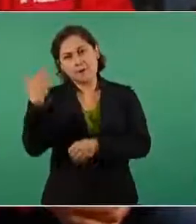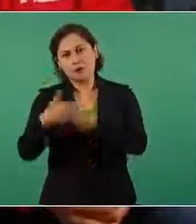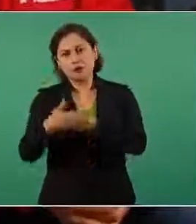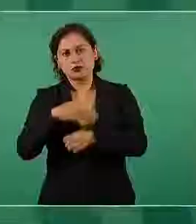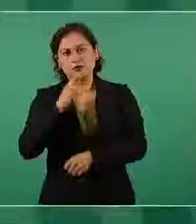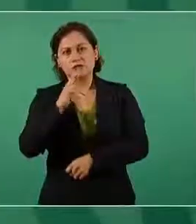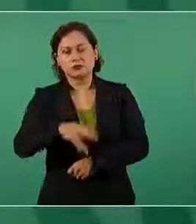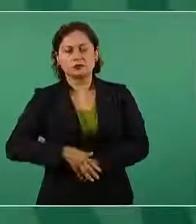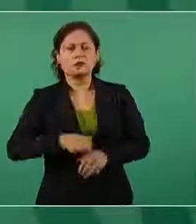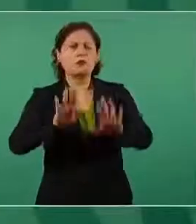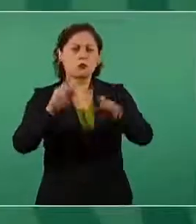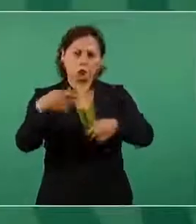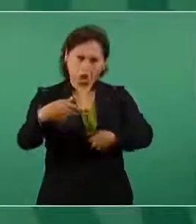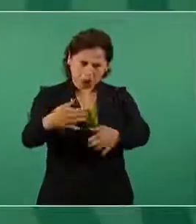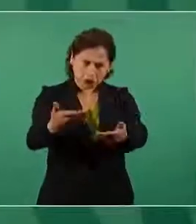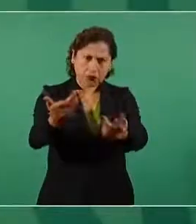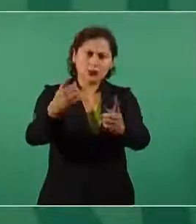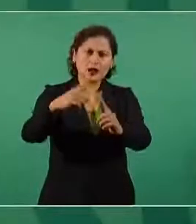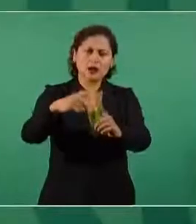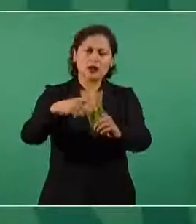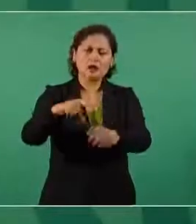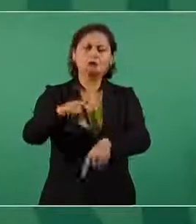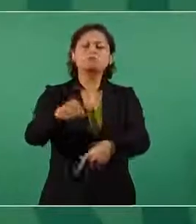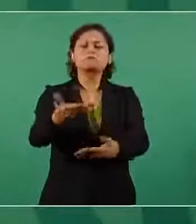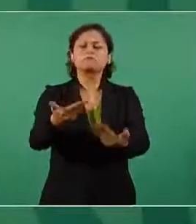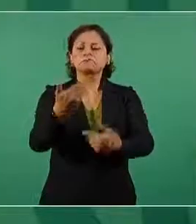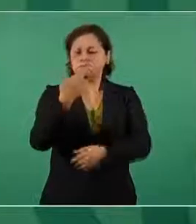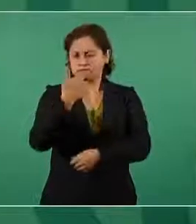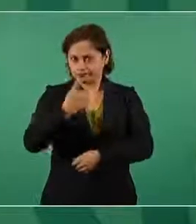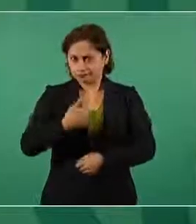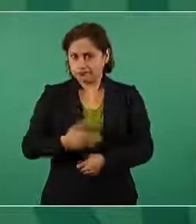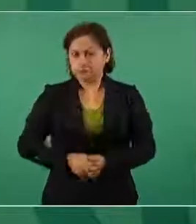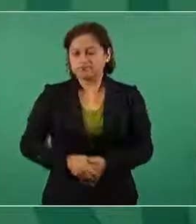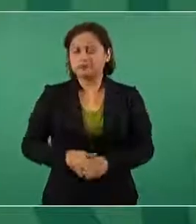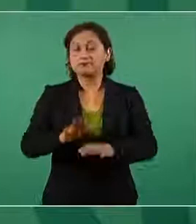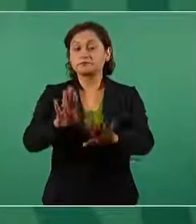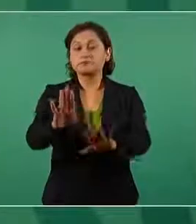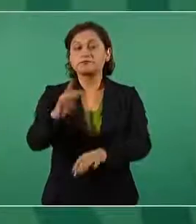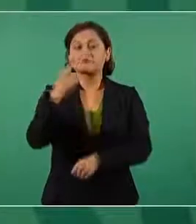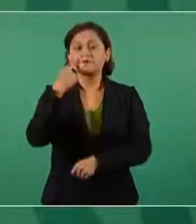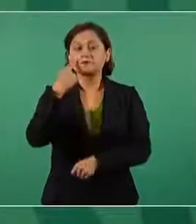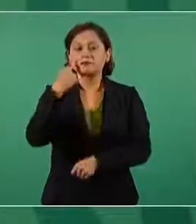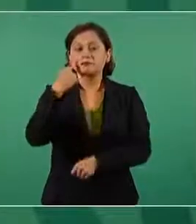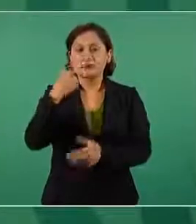Y prometo volver. O sea, y no se ha censurado a nadie.